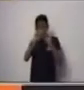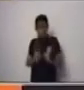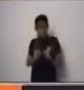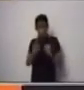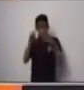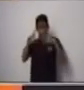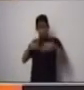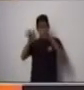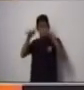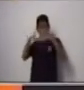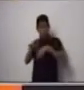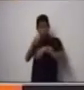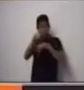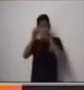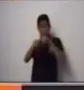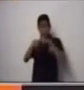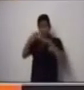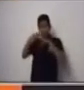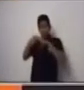agua